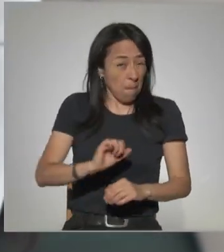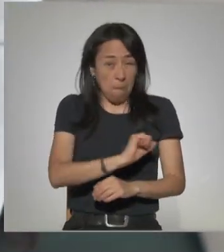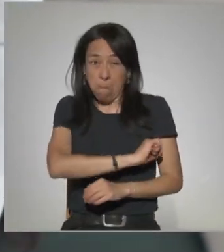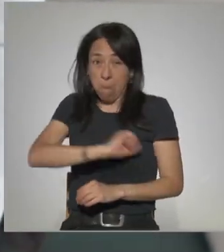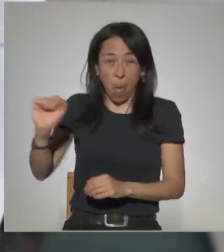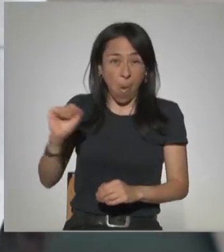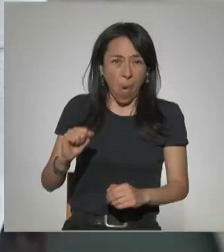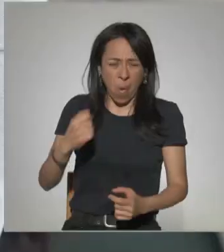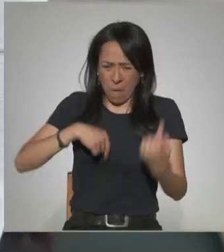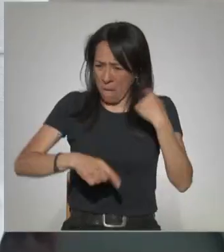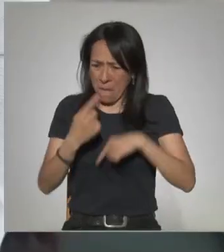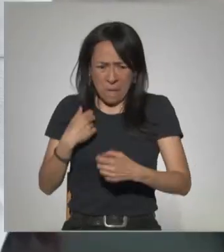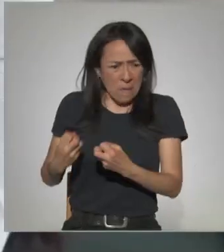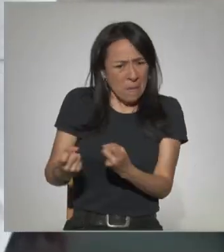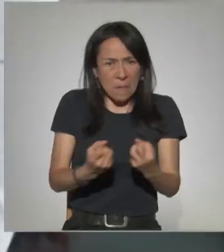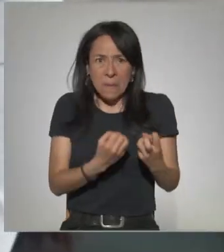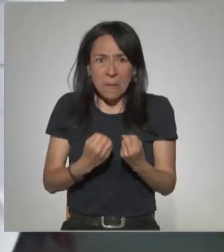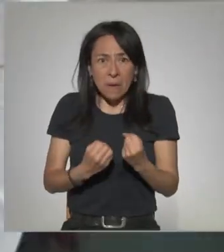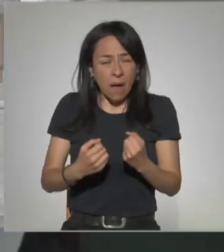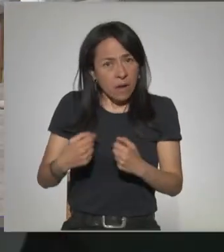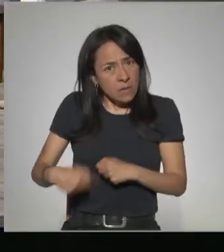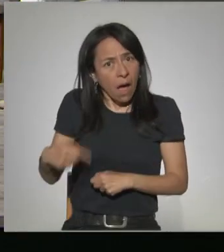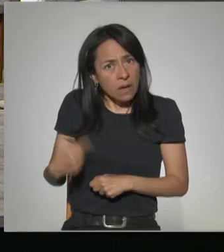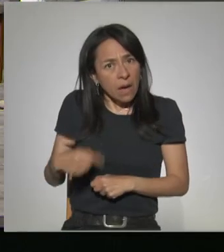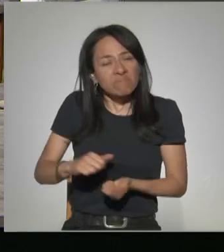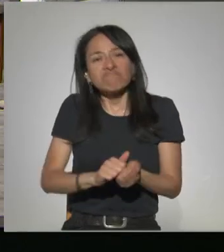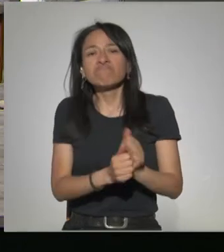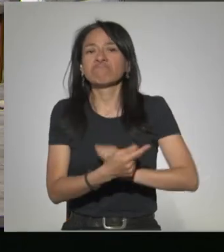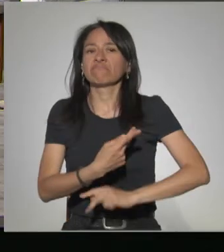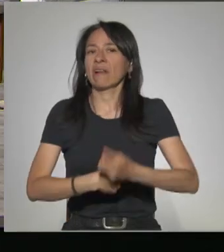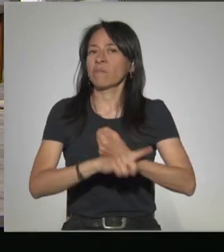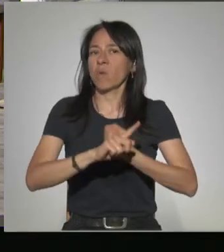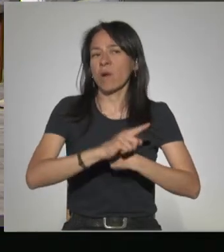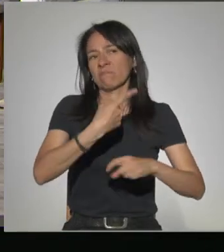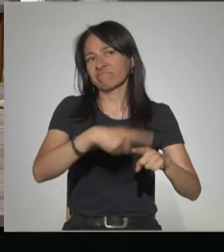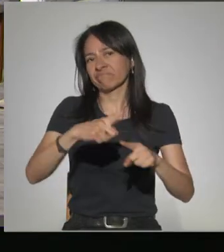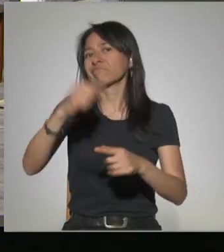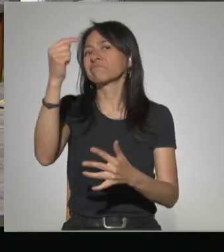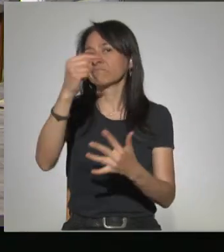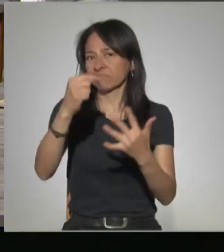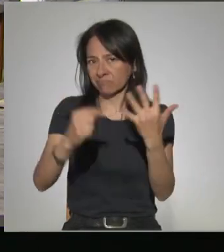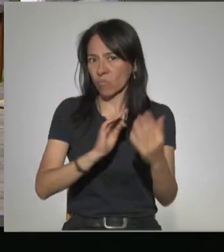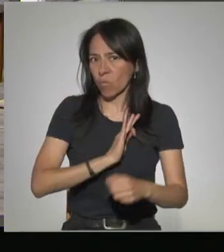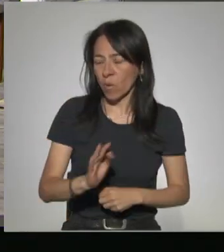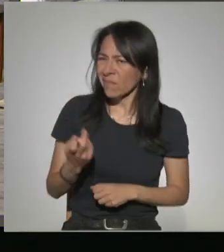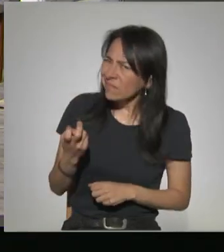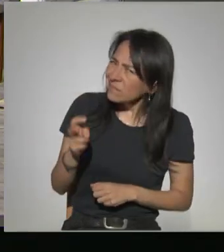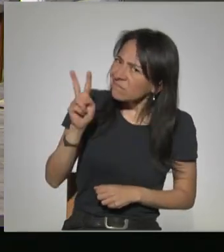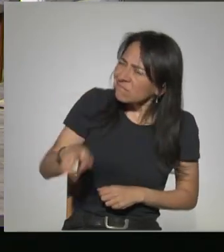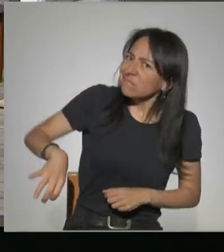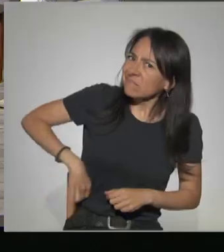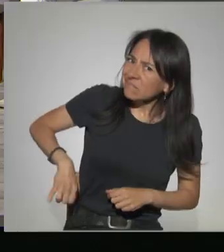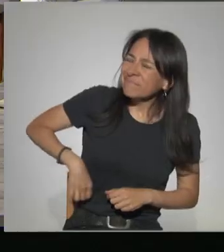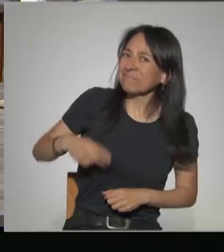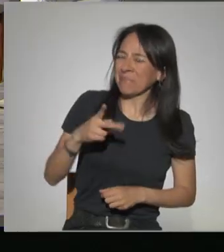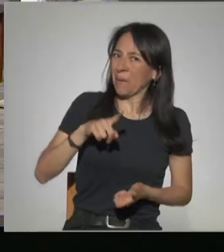otros problemas, ¿no? Qué interesante y qué complejo, la verdad, ¿no? Porque hemos estado escuchando tanto